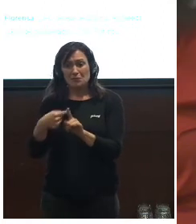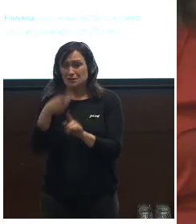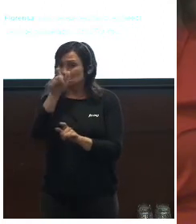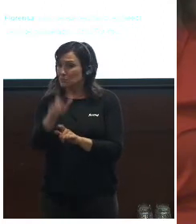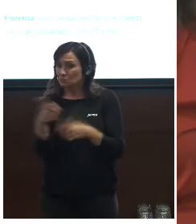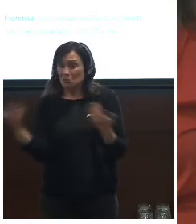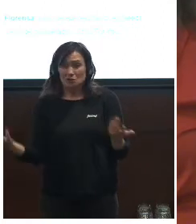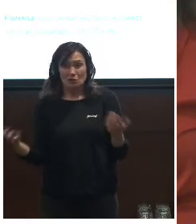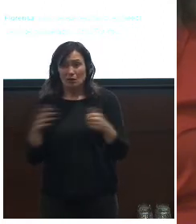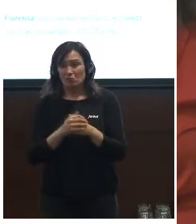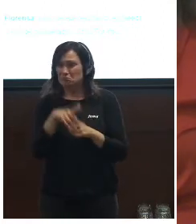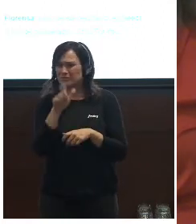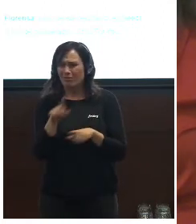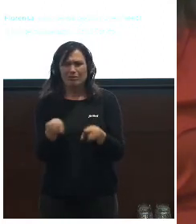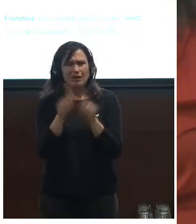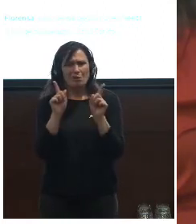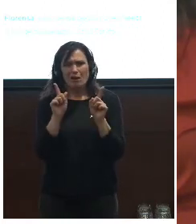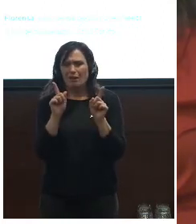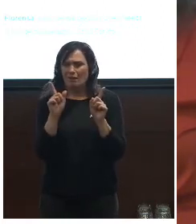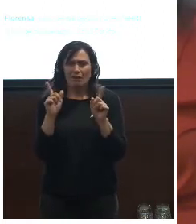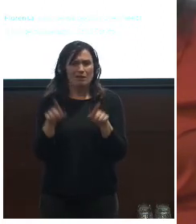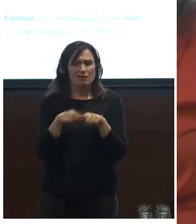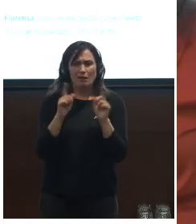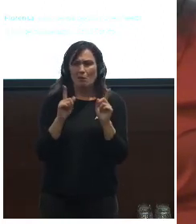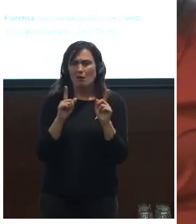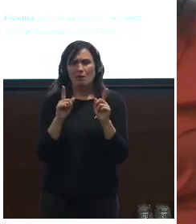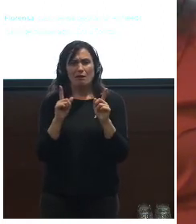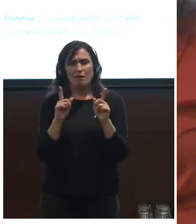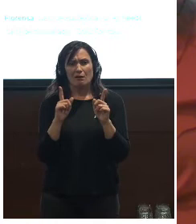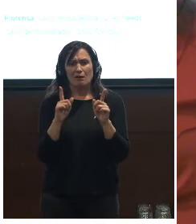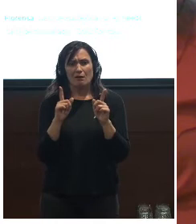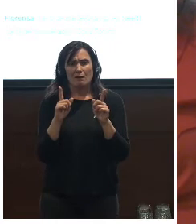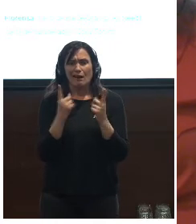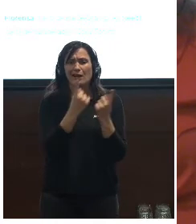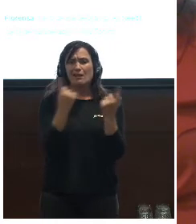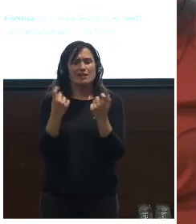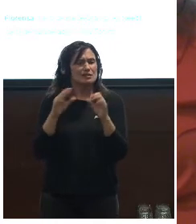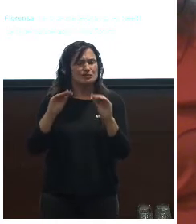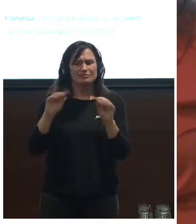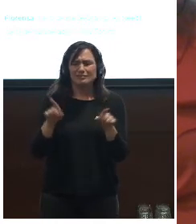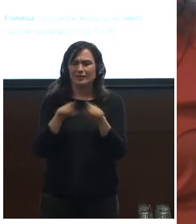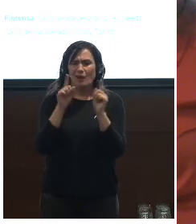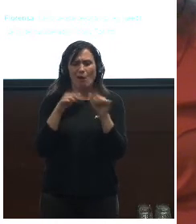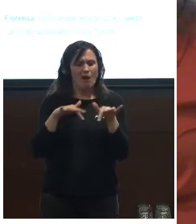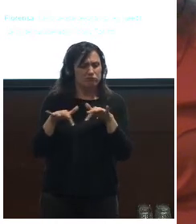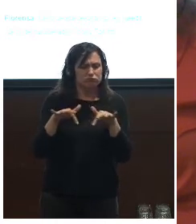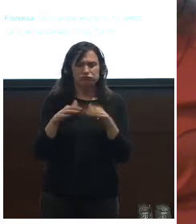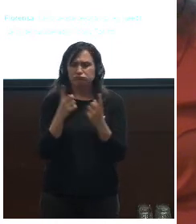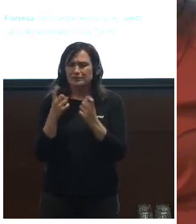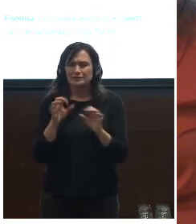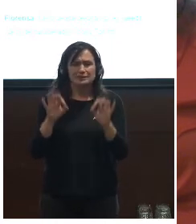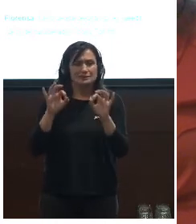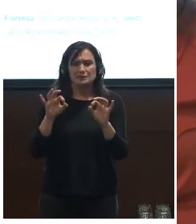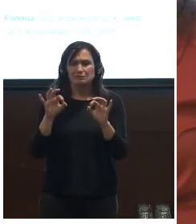persona, independientemente de las necesidades que tenga de movilidad, se